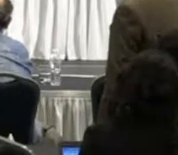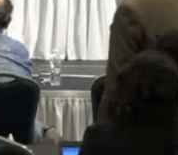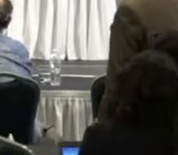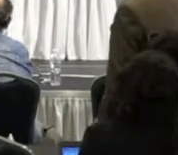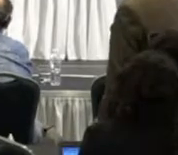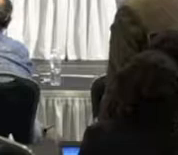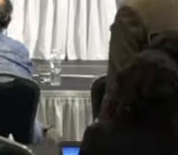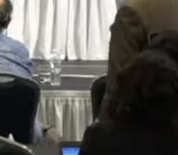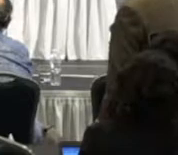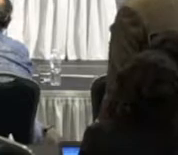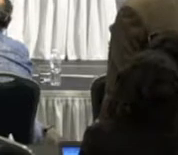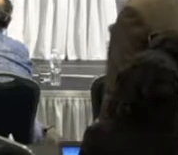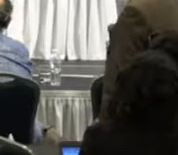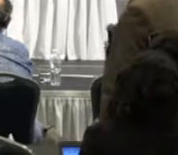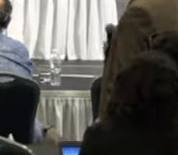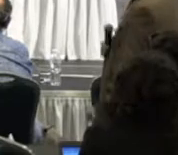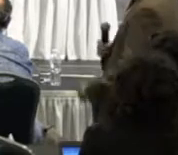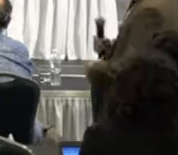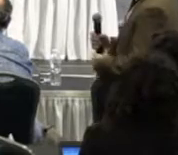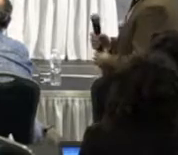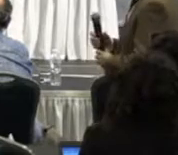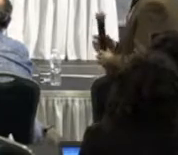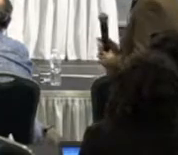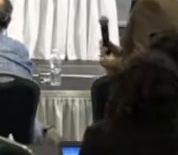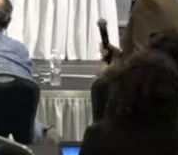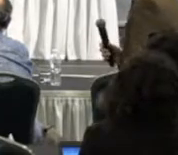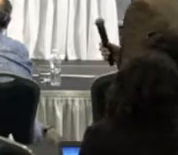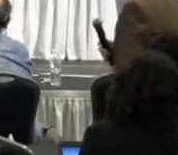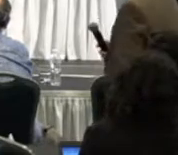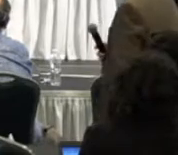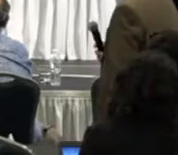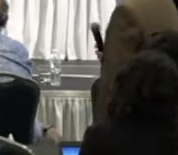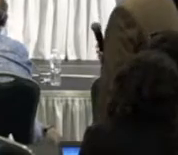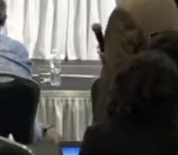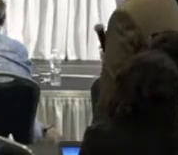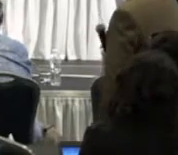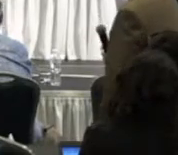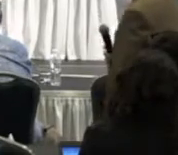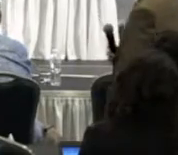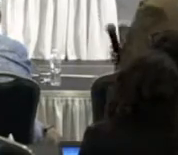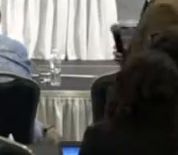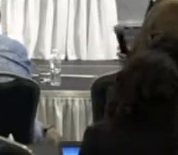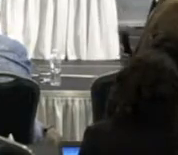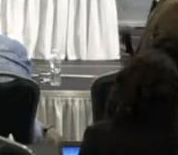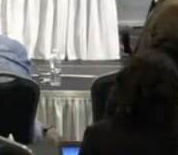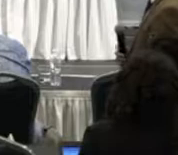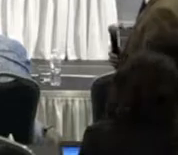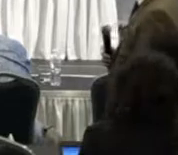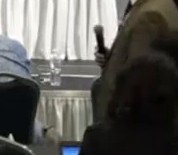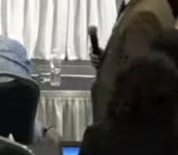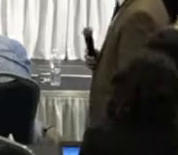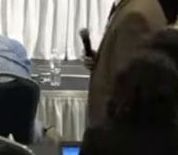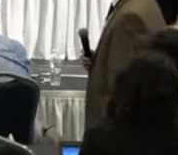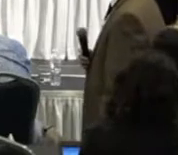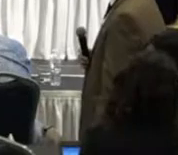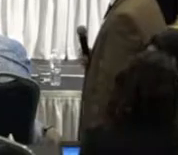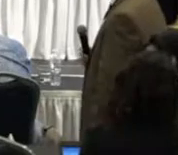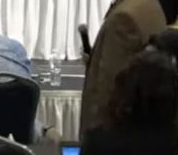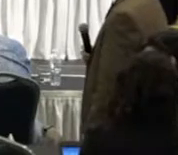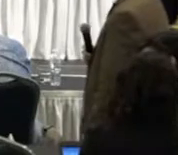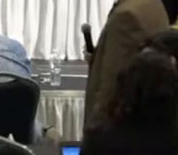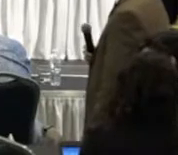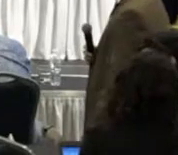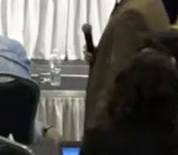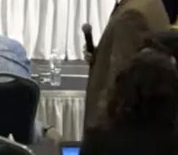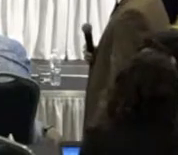y creo que fue bien productivo para el pueblo de Puerto Rico. Esperamos que este tipo de reunión sirva para que nuestro